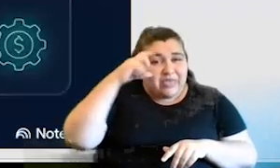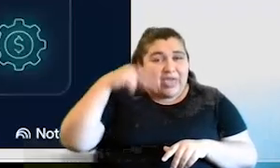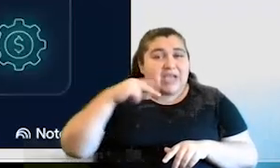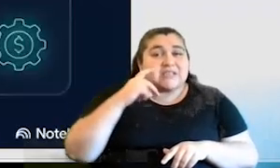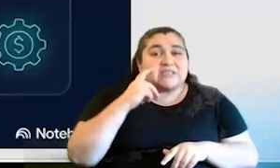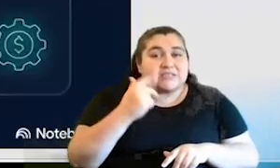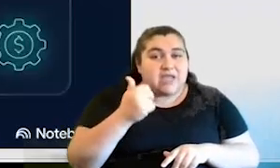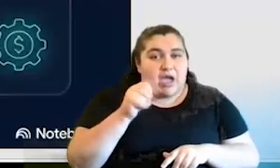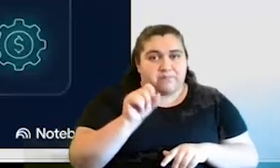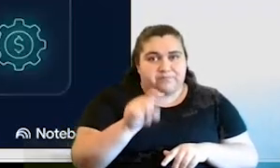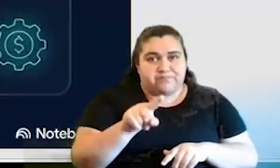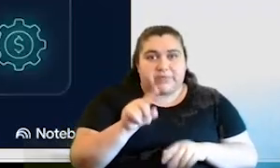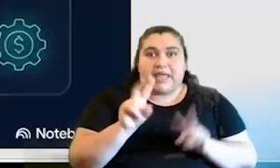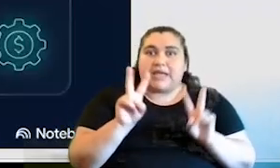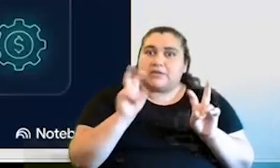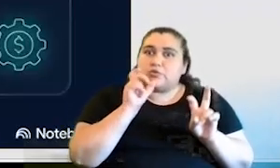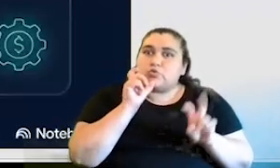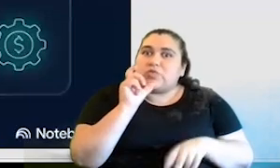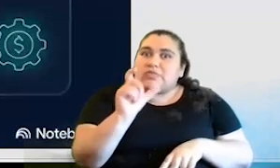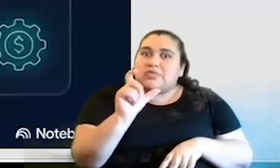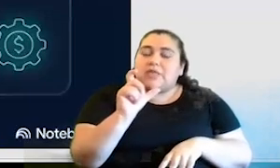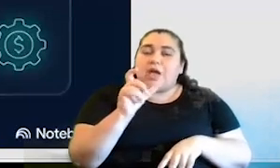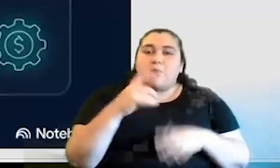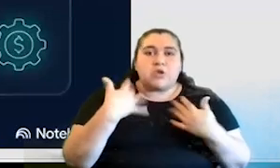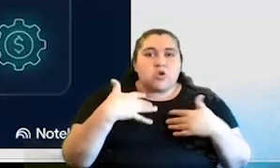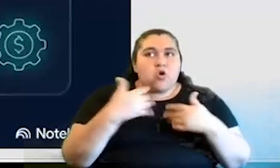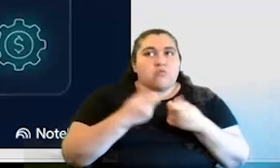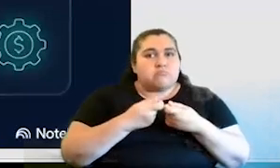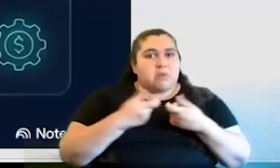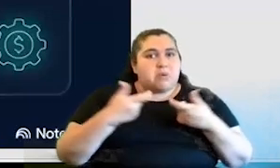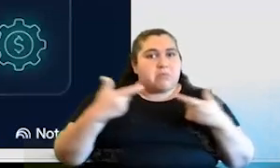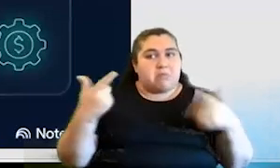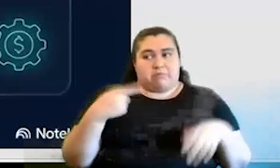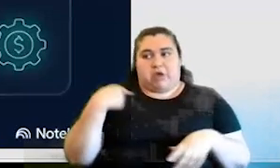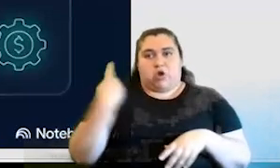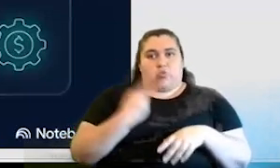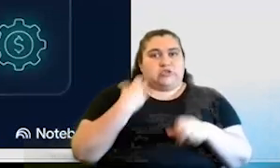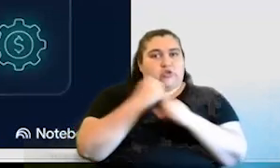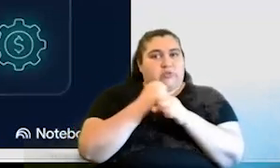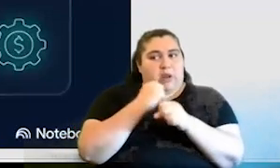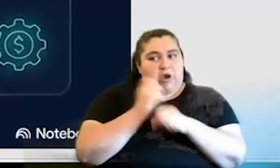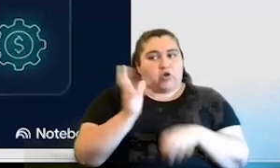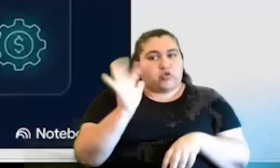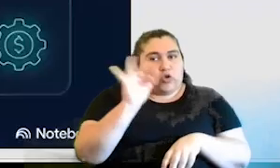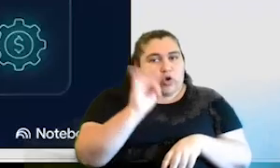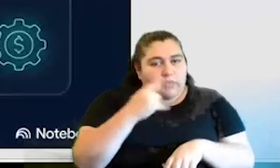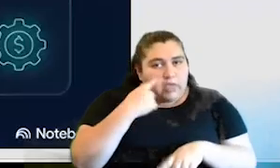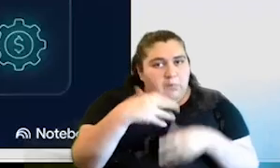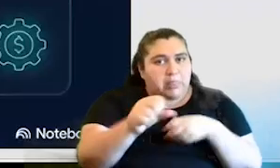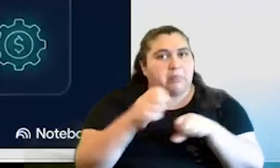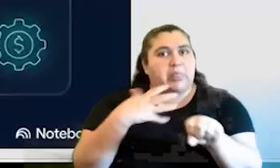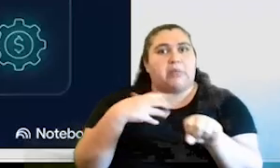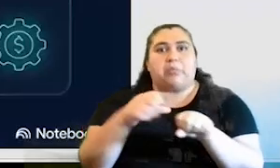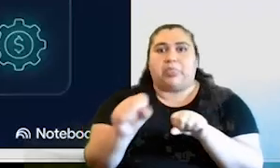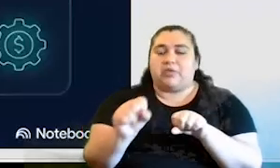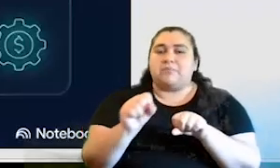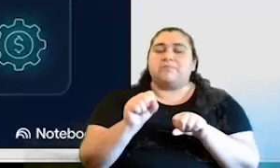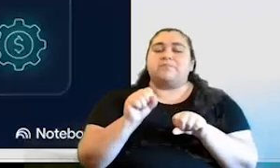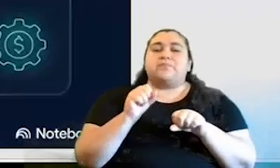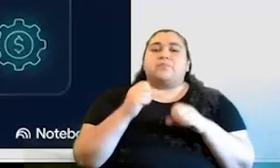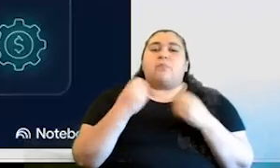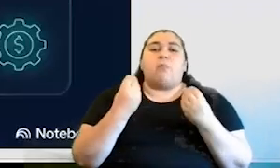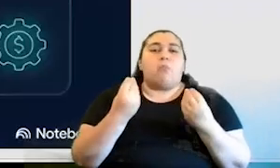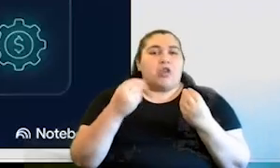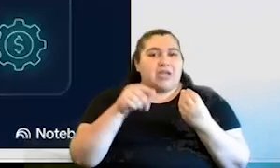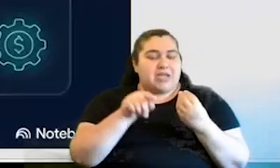un término que se empieza a popularizar en el trabajo nuestro cotidiano, en todo sentido, no solamente en lo